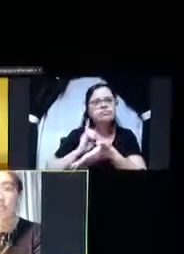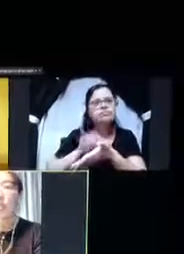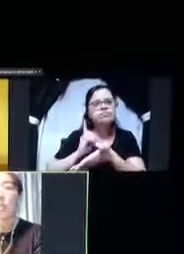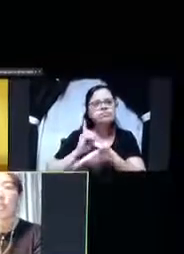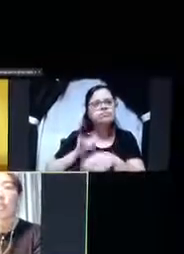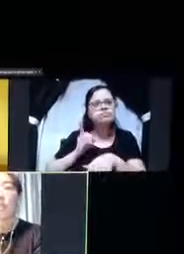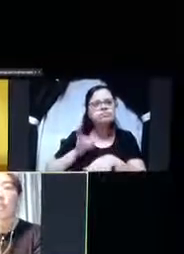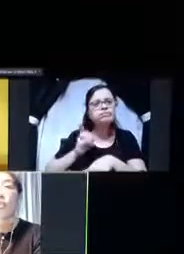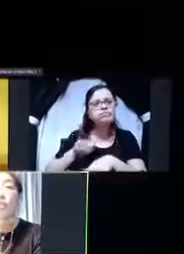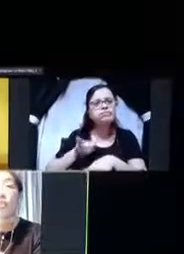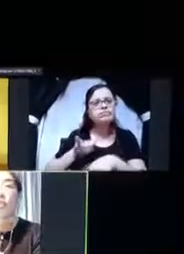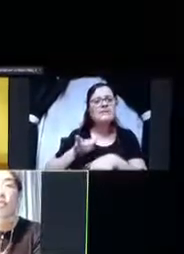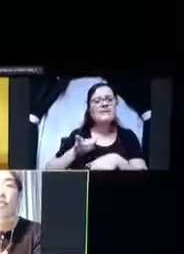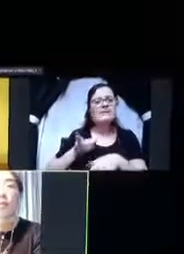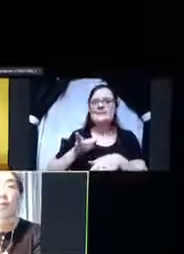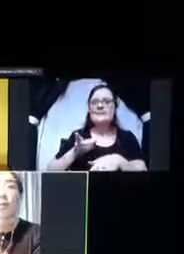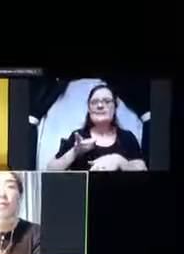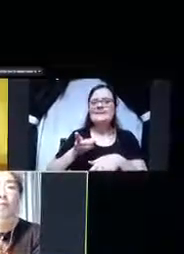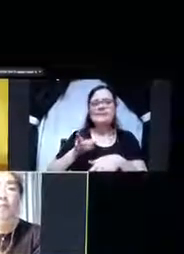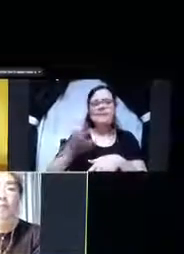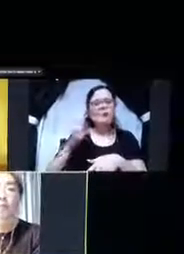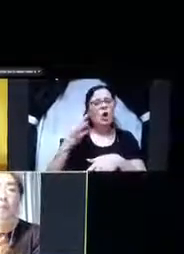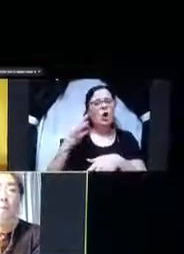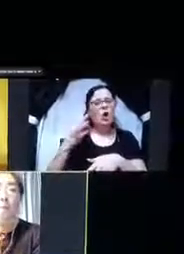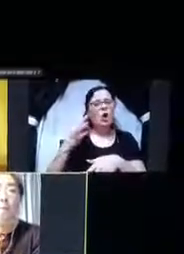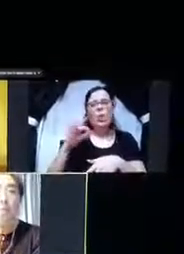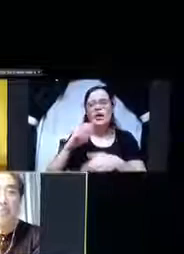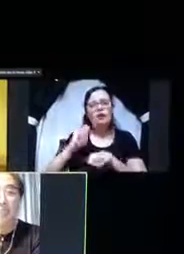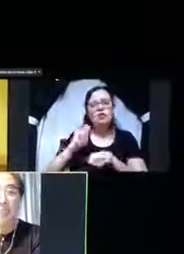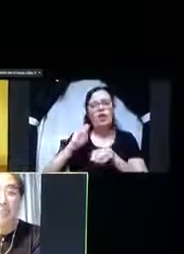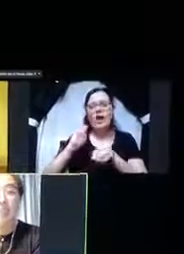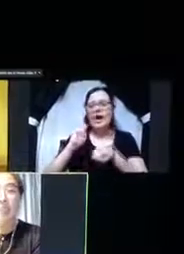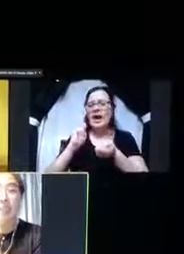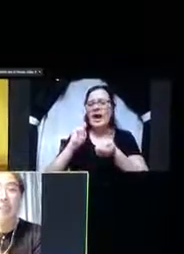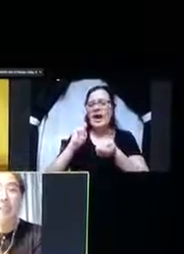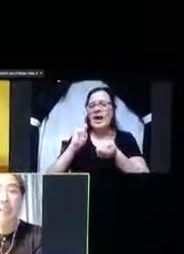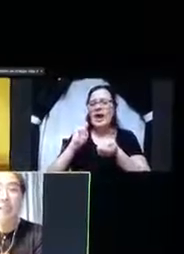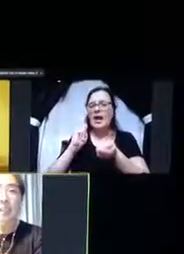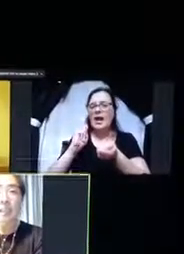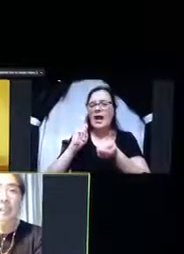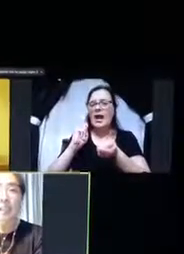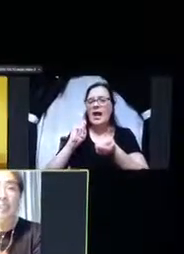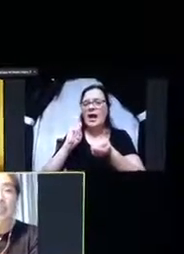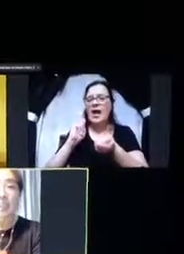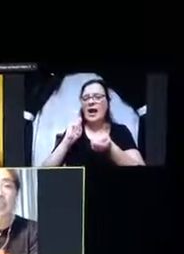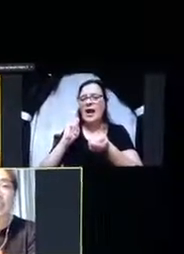honestos. Y lo lindo es que nosotros trabajamos con familias que nos acompañan y